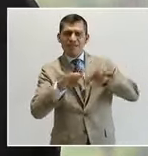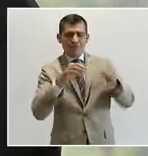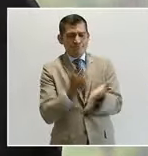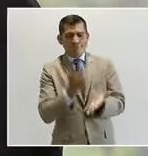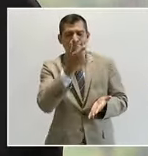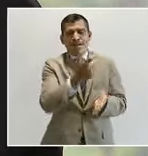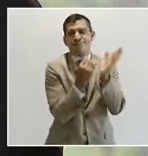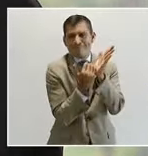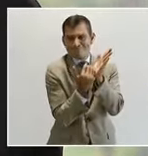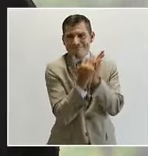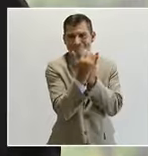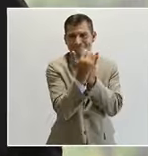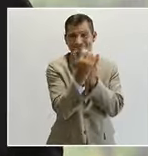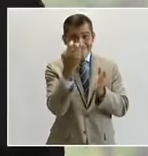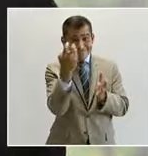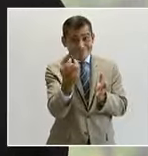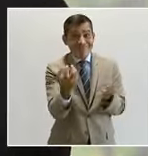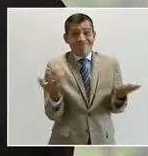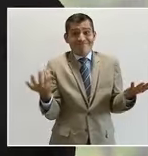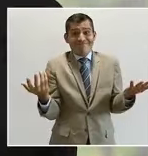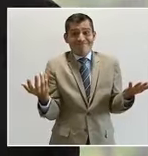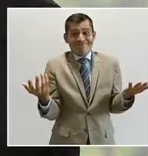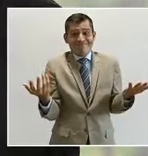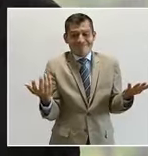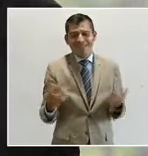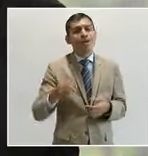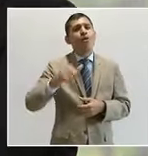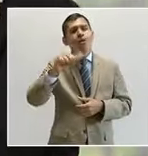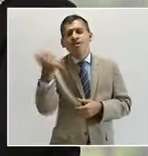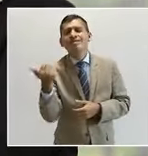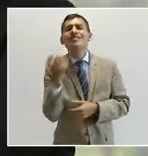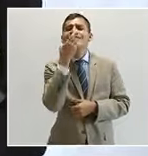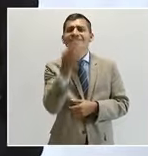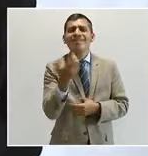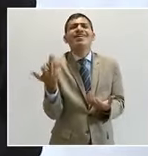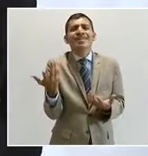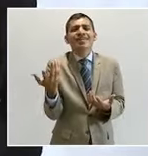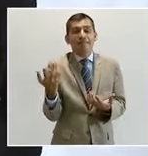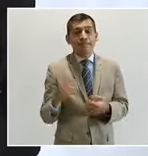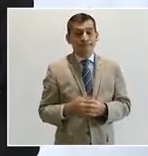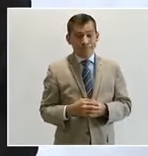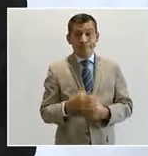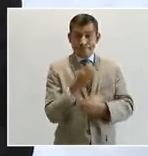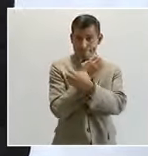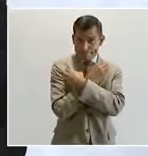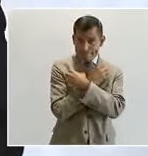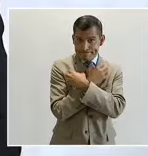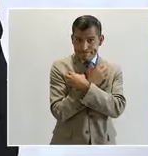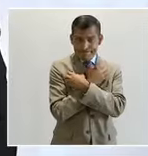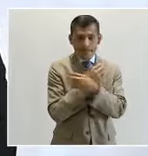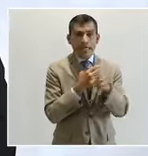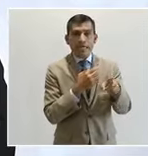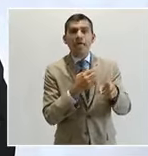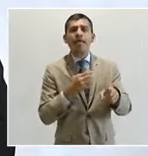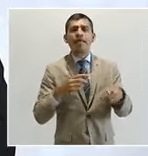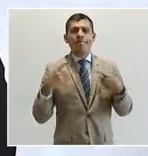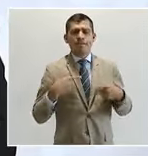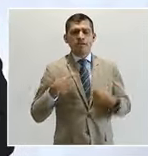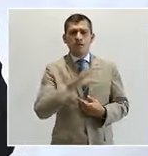Peón qué otra cosa decía a Morelos que se eduque al hijo del Campesino